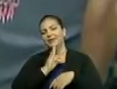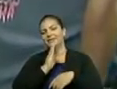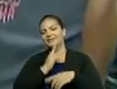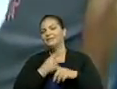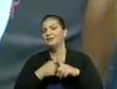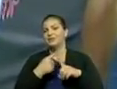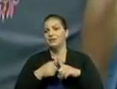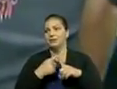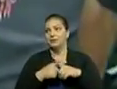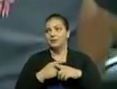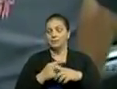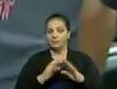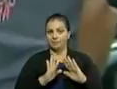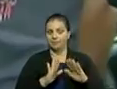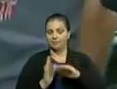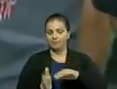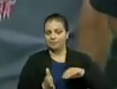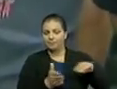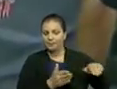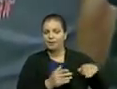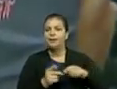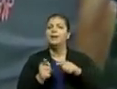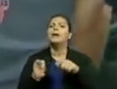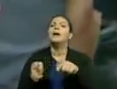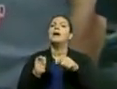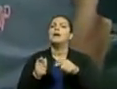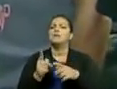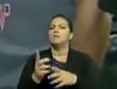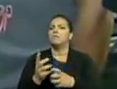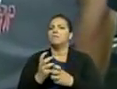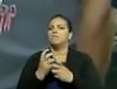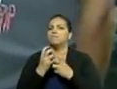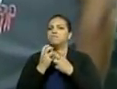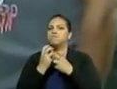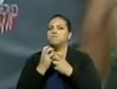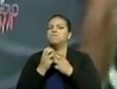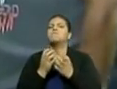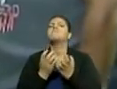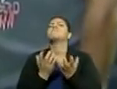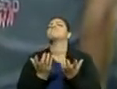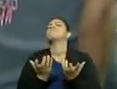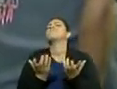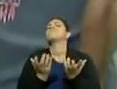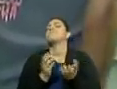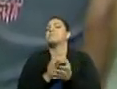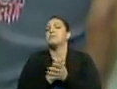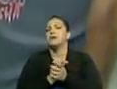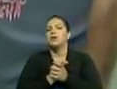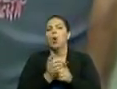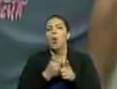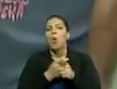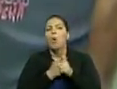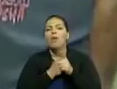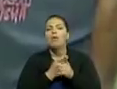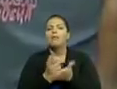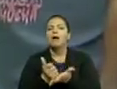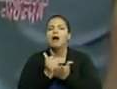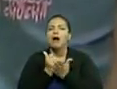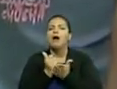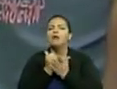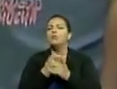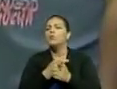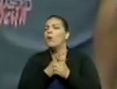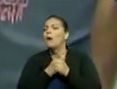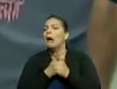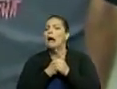gente está muy molesta, está con un SOS gigante. En cada frente de los que están aquí, está